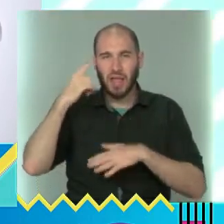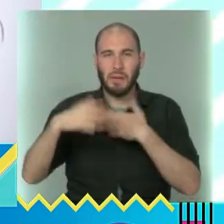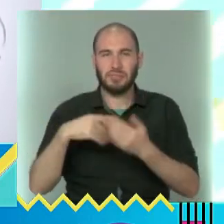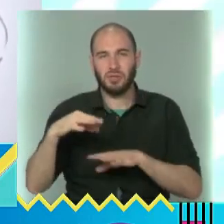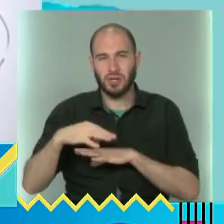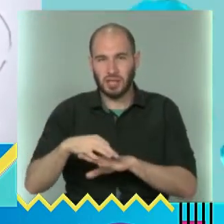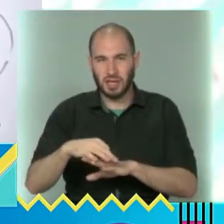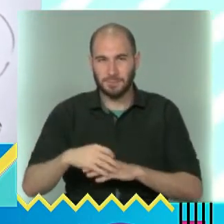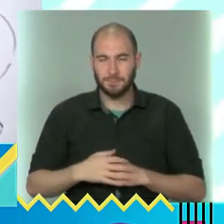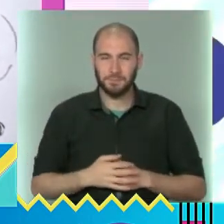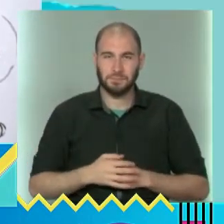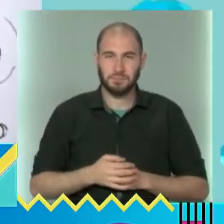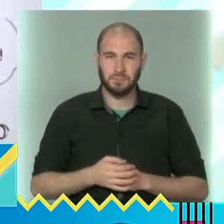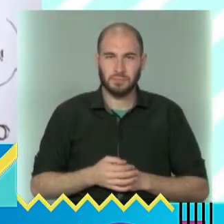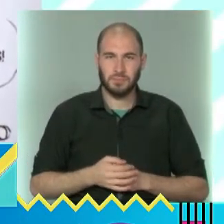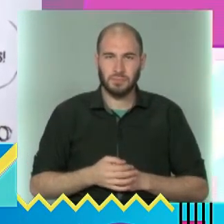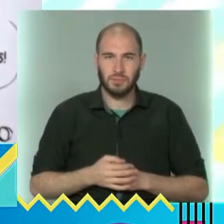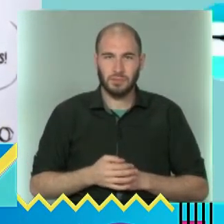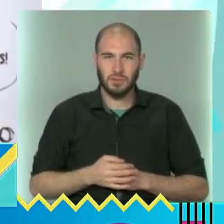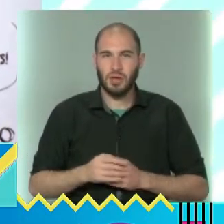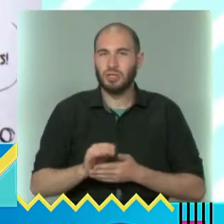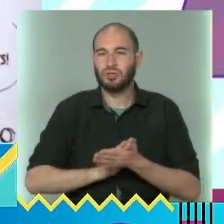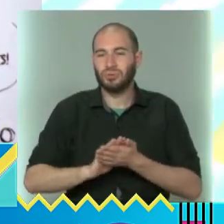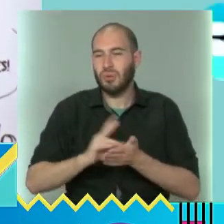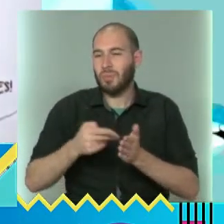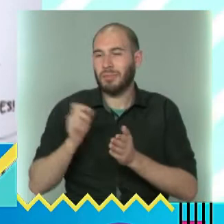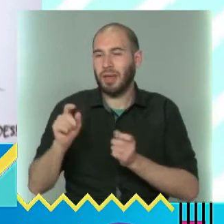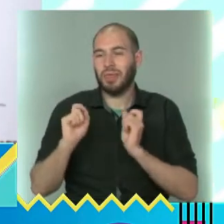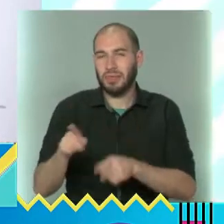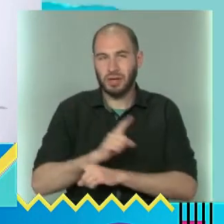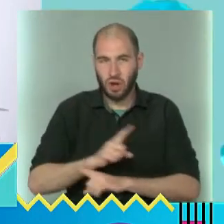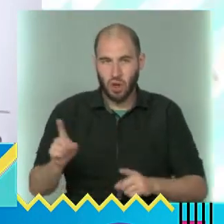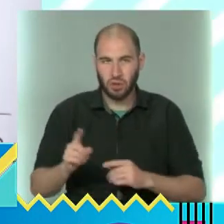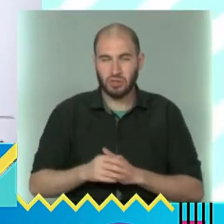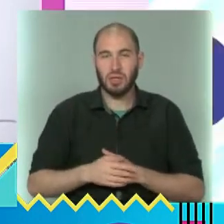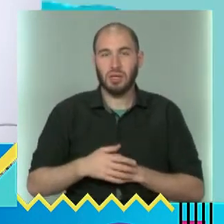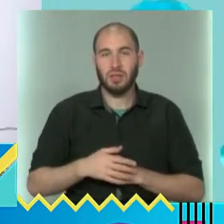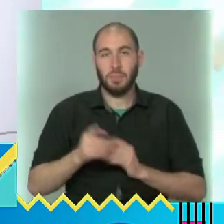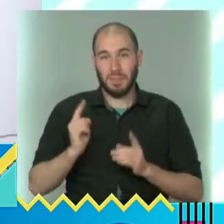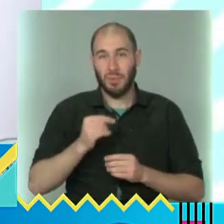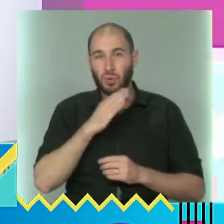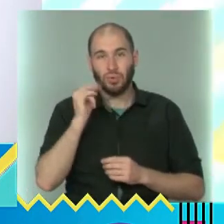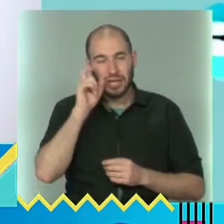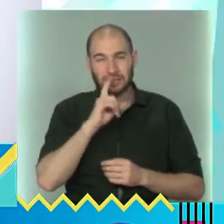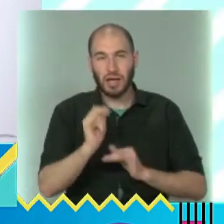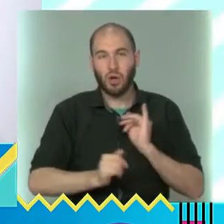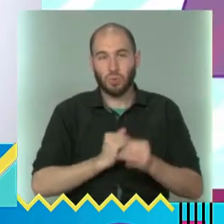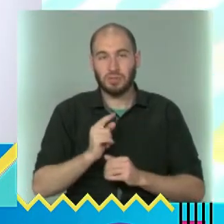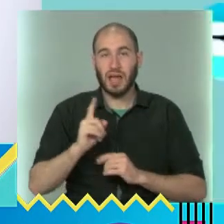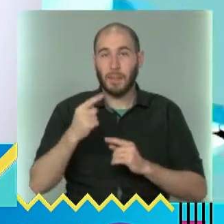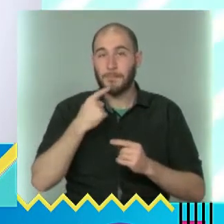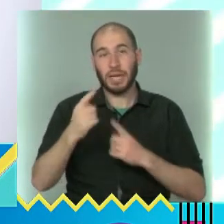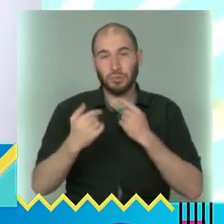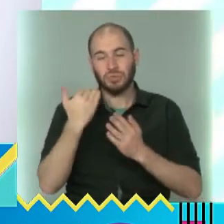coach, a no tener la solución al problema del otro y a lograr, como decía Julieta, a veces